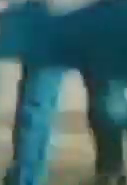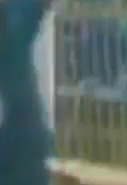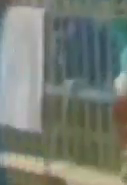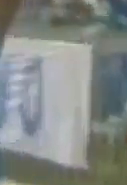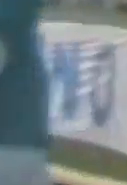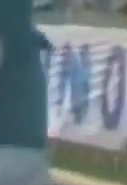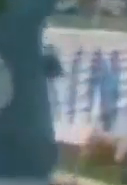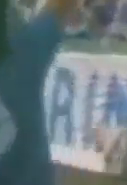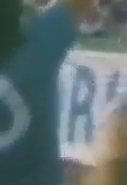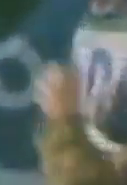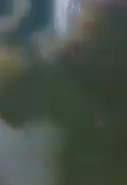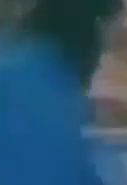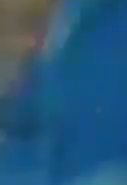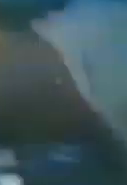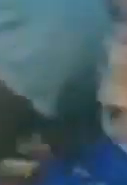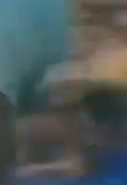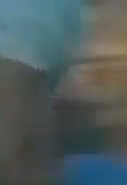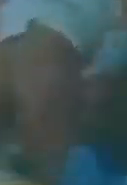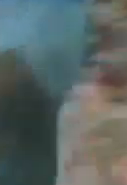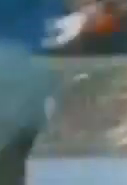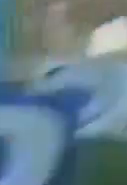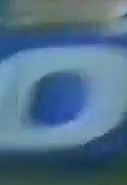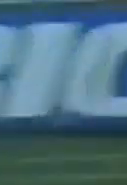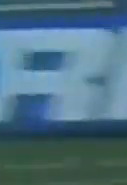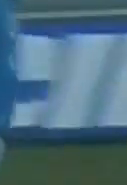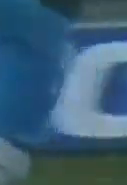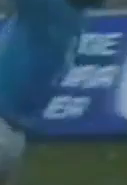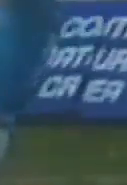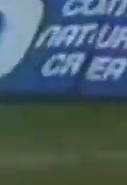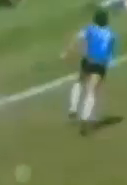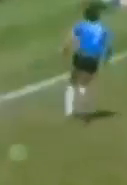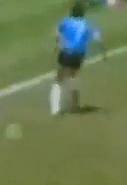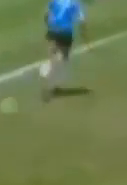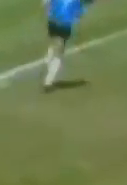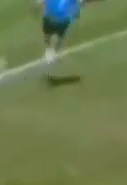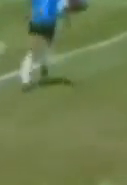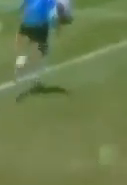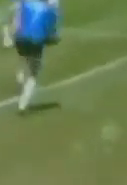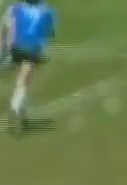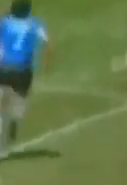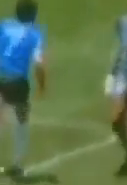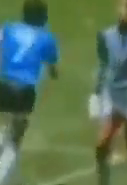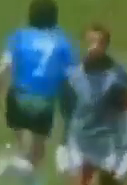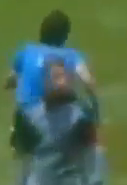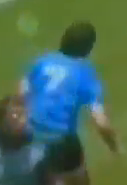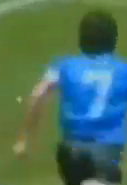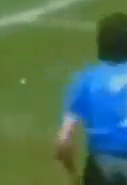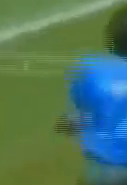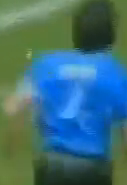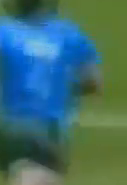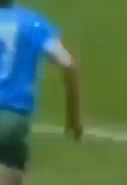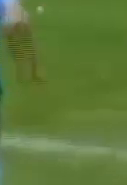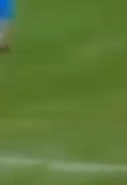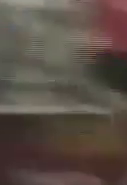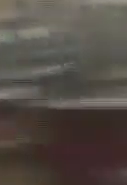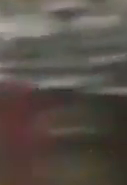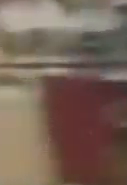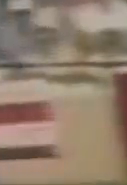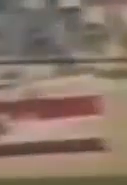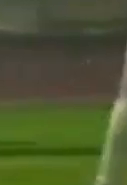Además, contribuyó con la popularidad del fútbol, ya que transformó la forma de jugar del número 10 porque desarrolló una potencia y